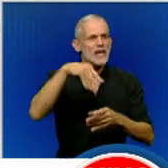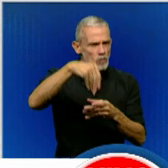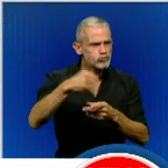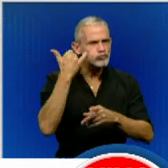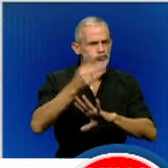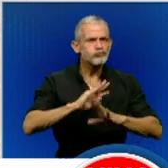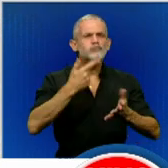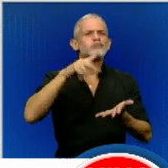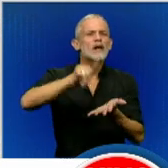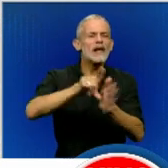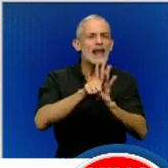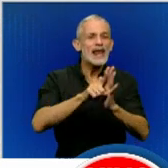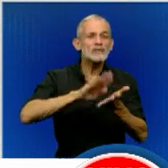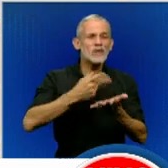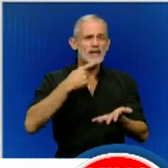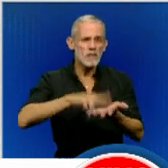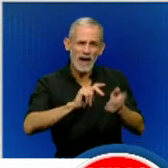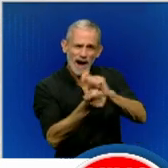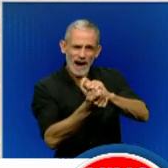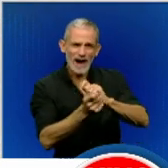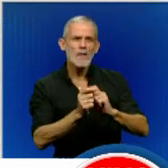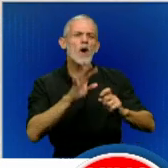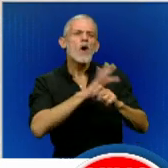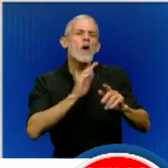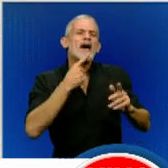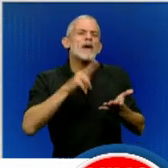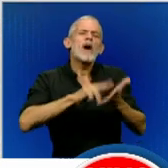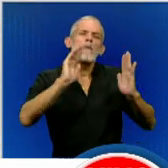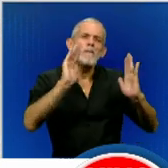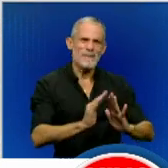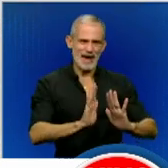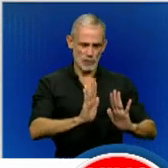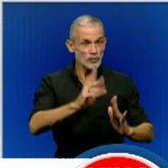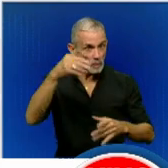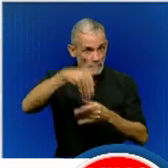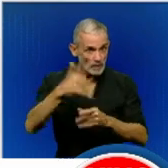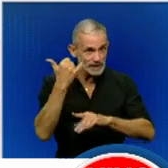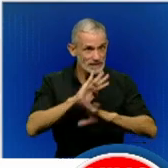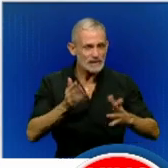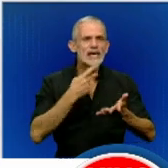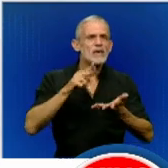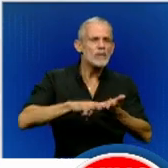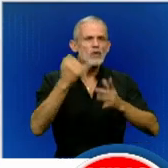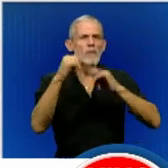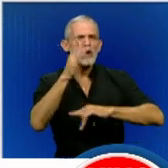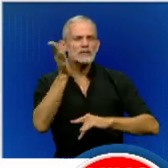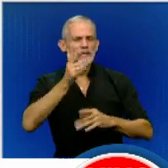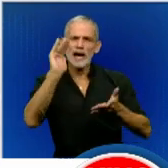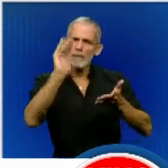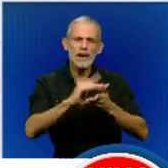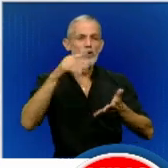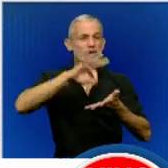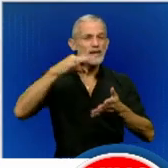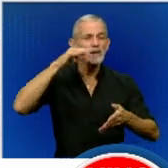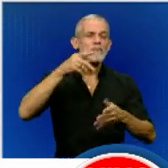reducía la presión fiscal en argentina entre otros puntos se votamos la reducción de alícuota impuesto a las ganancias al